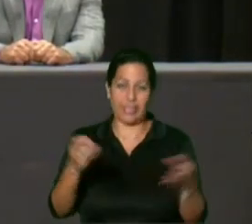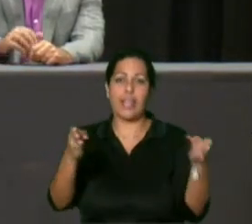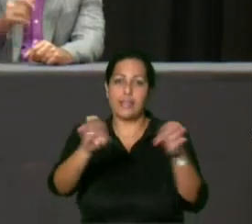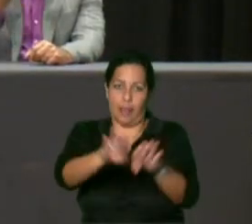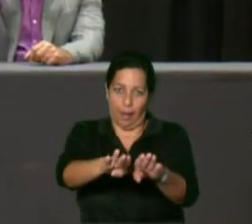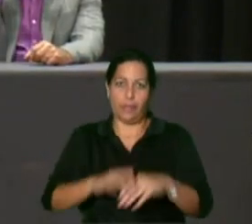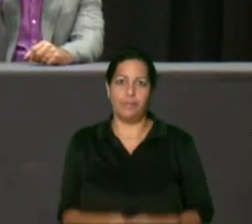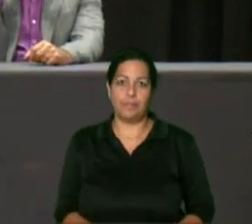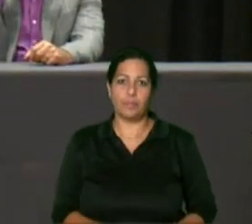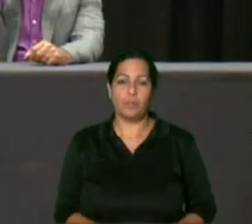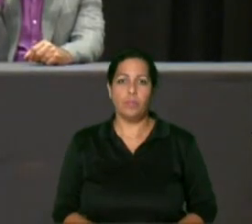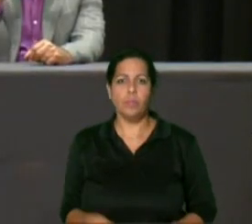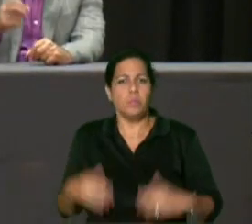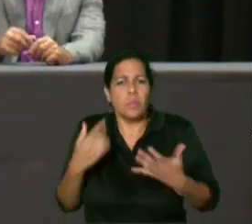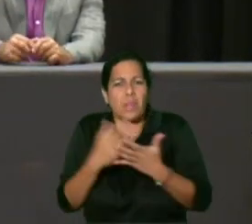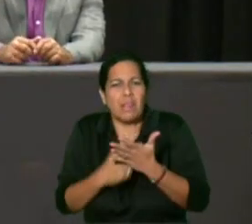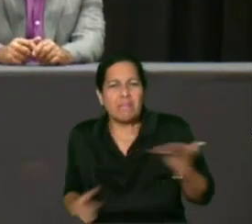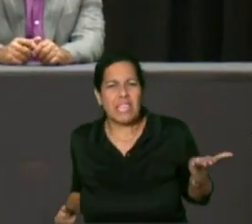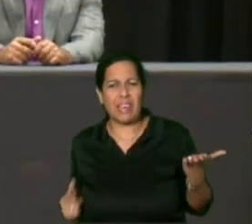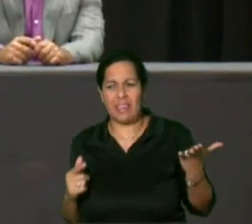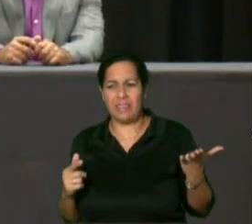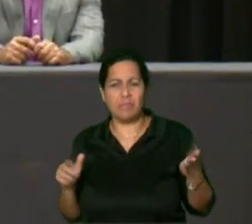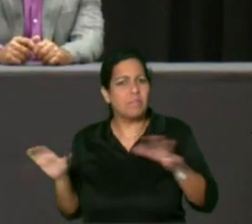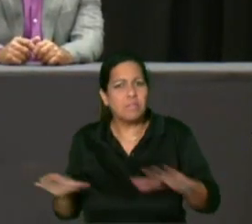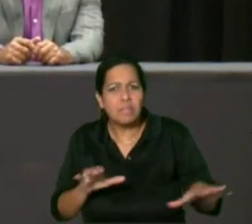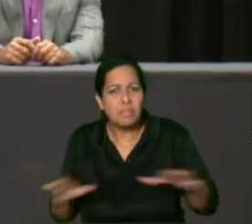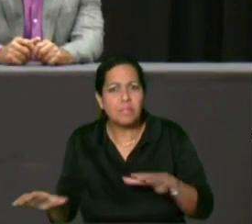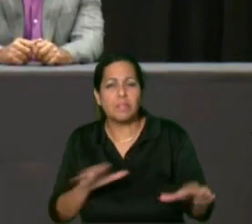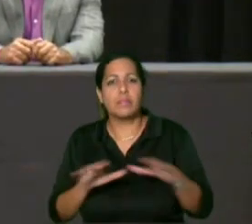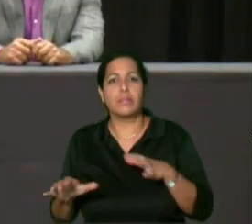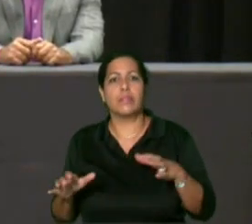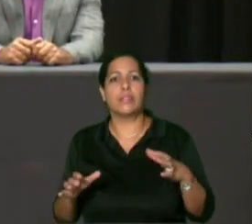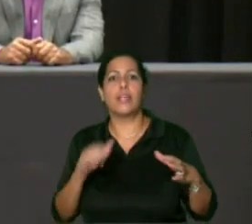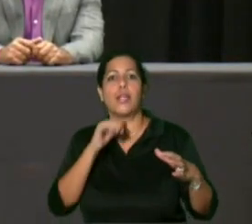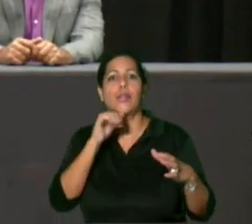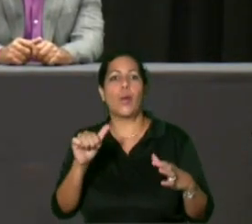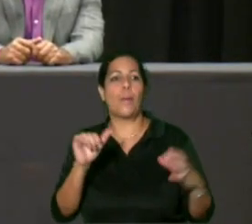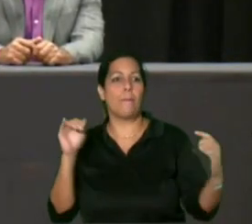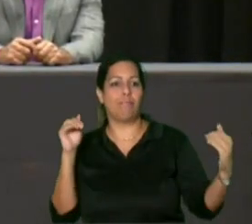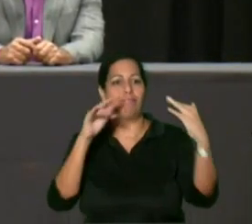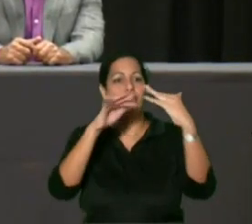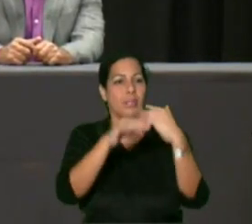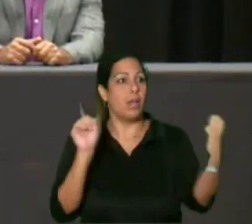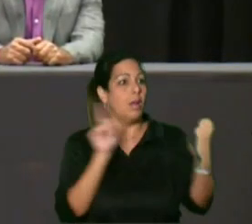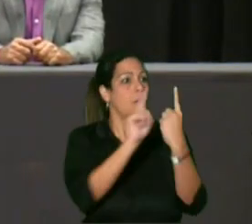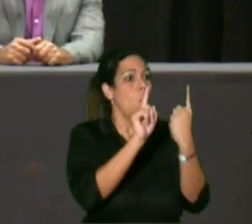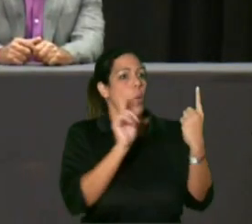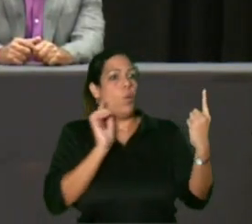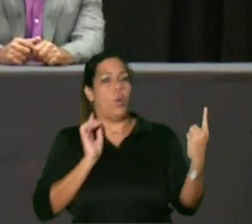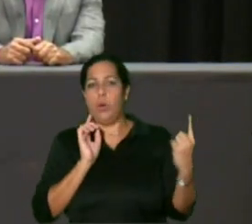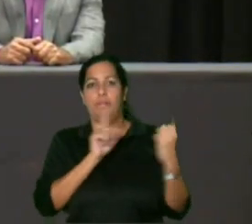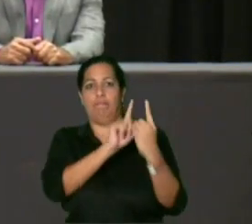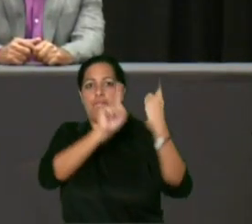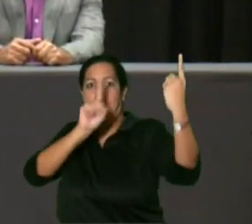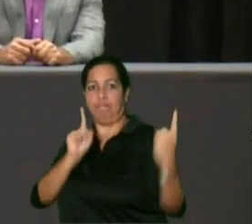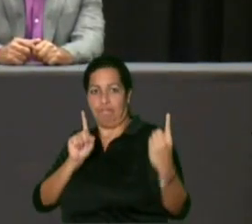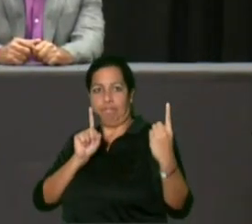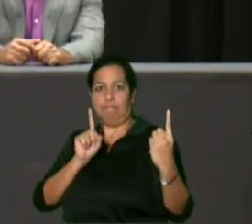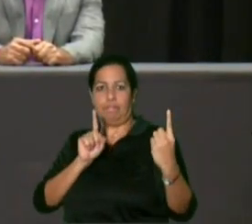ejercicio de las actividades permitidas, deberán asegurarse de no coincidir con alguien más en el lugar y deberán mantener